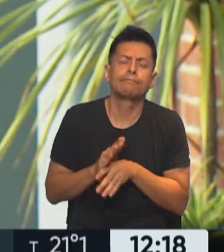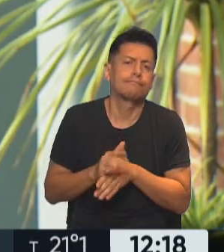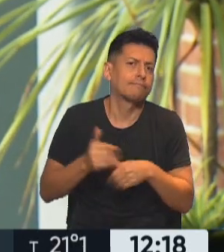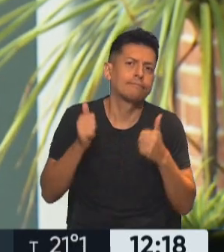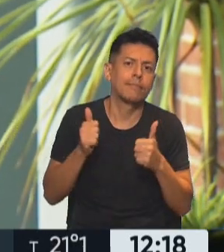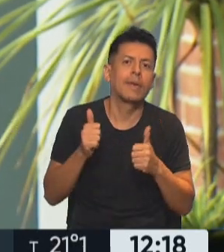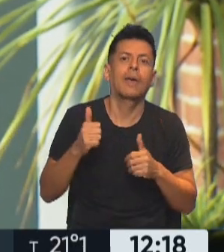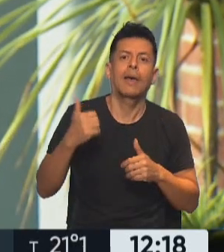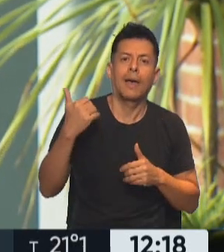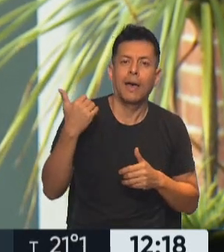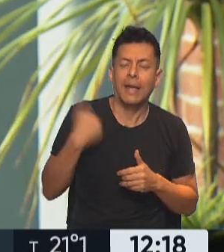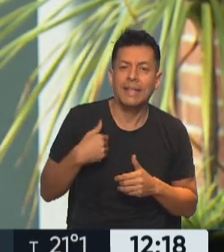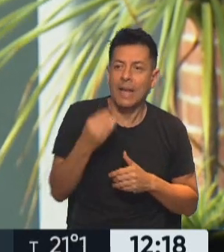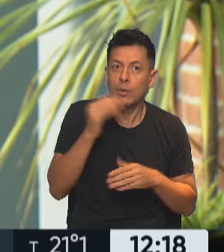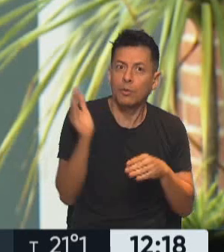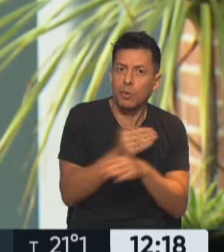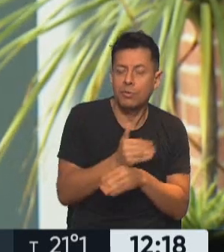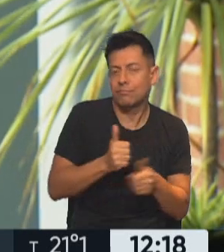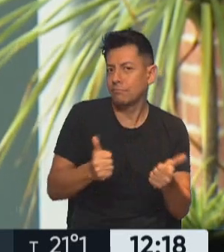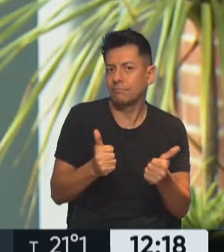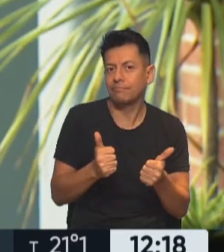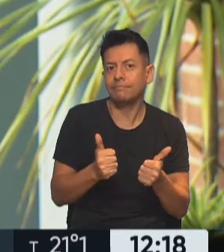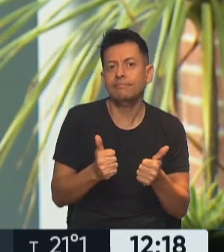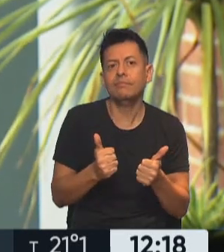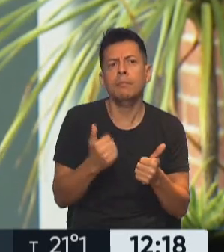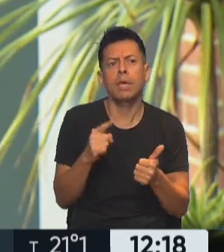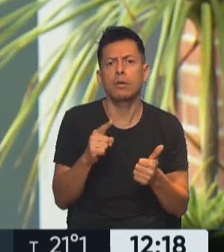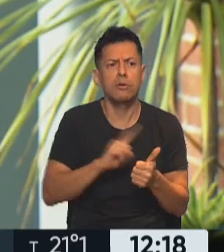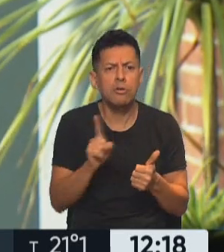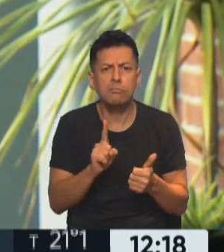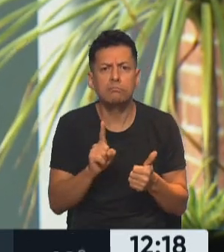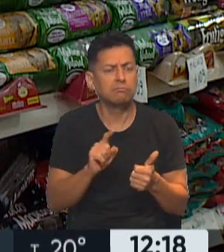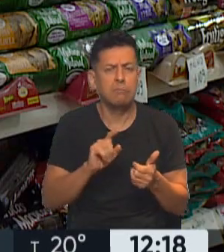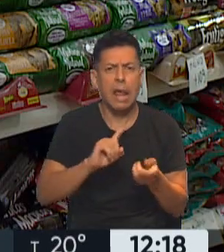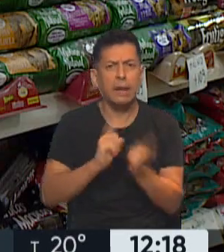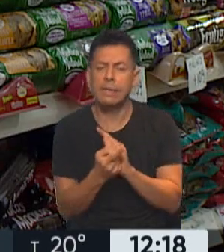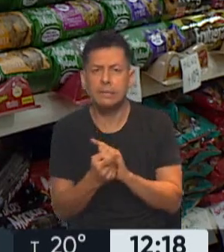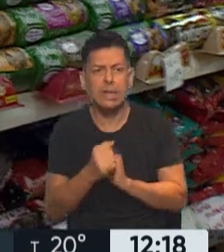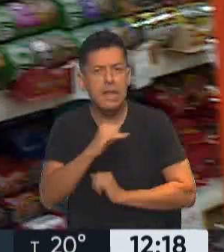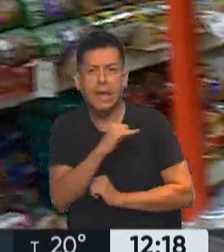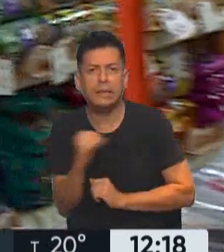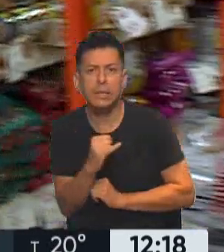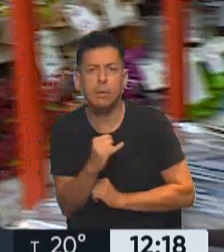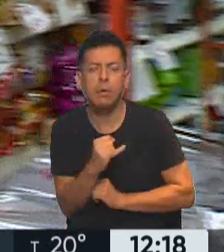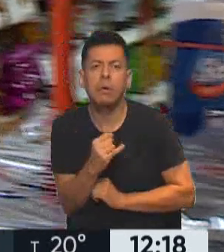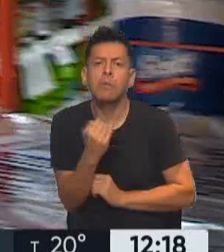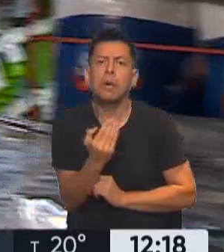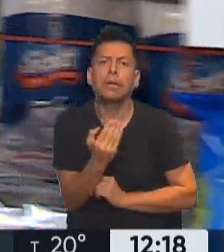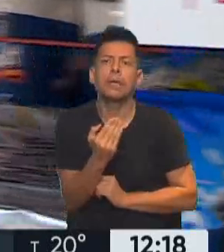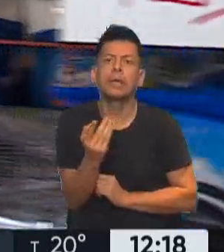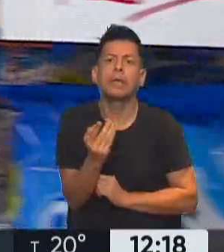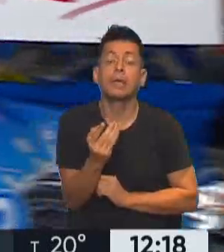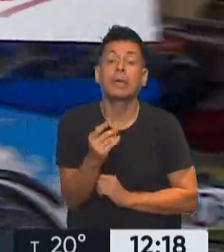Argentina produzca alimentos, ¿no? Pero sin embargo parece que fuera un padecimiento, ¿no? ¿Por qué? Porque se están apropiando de